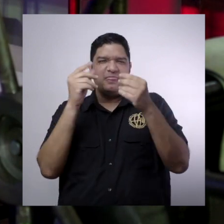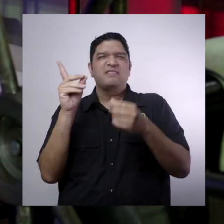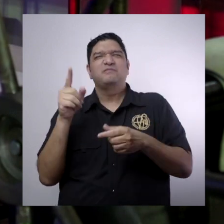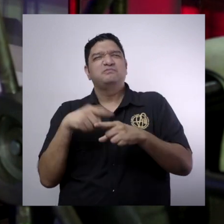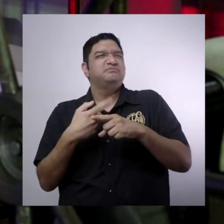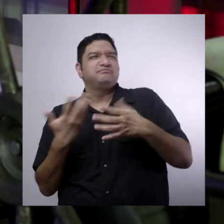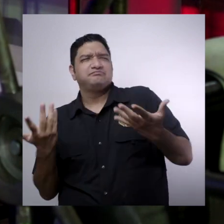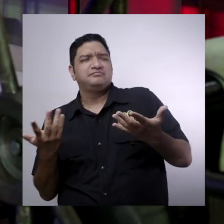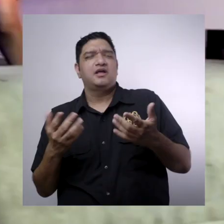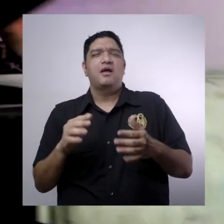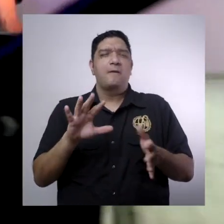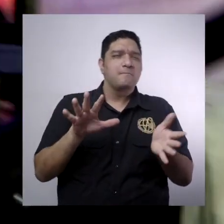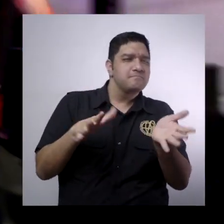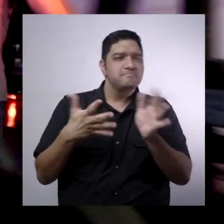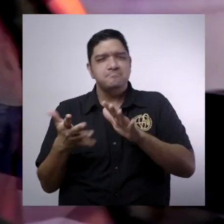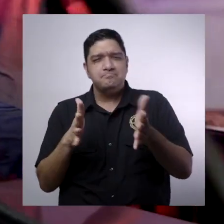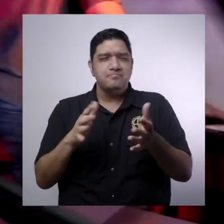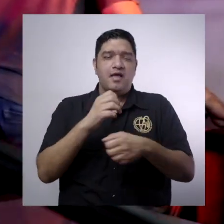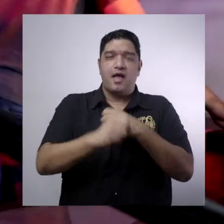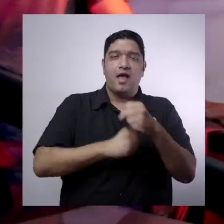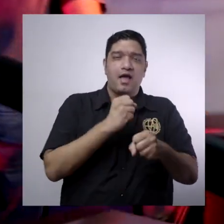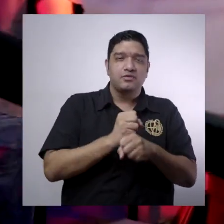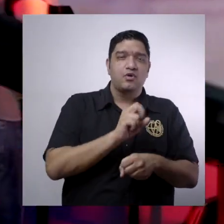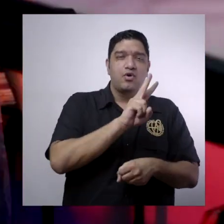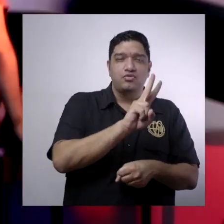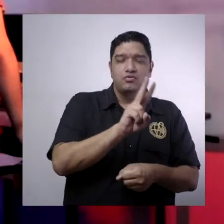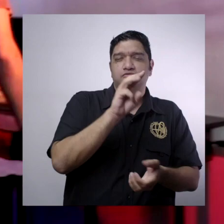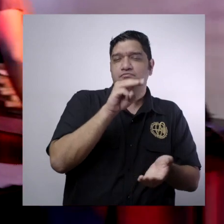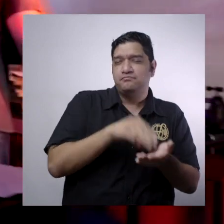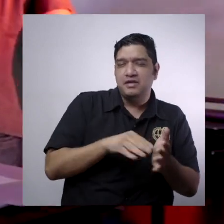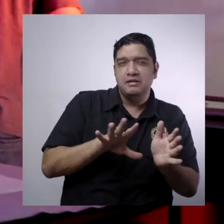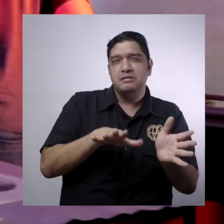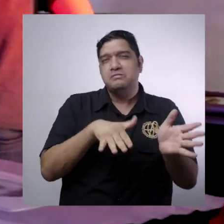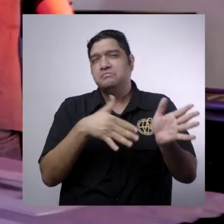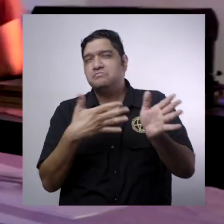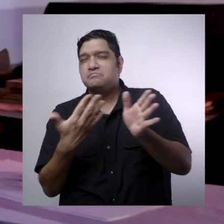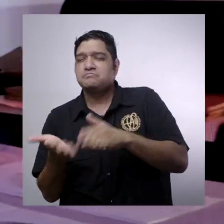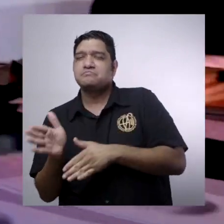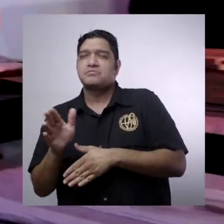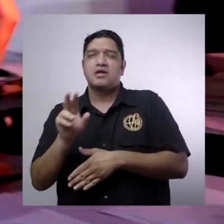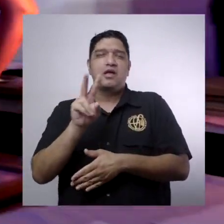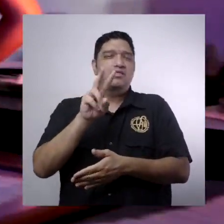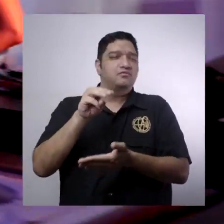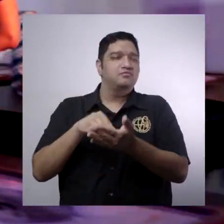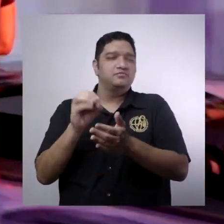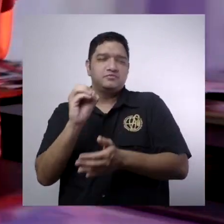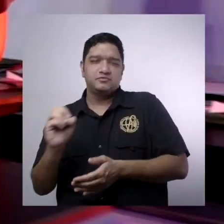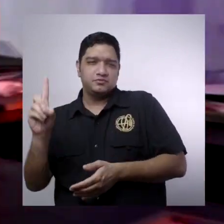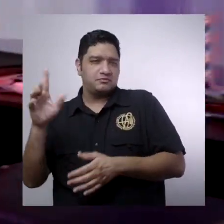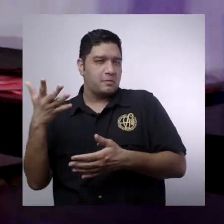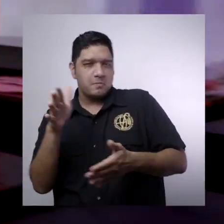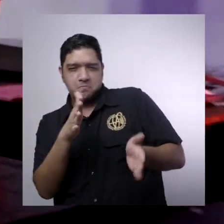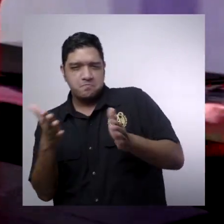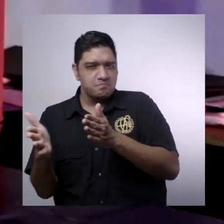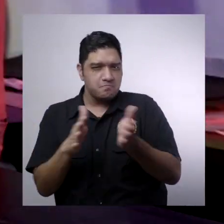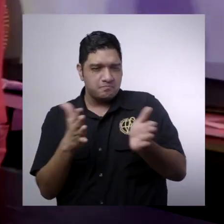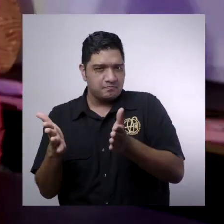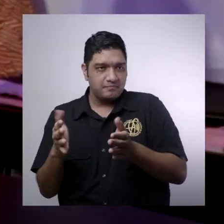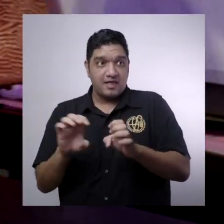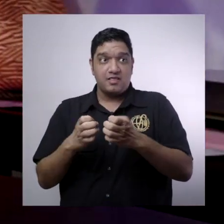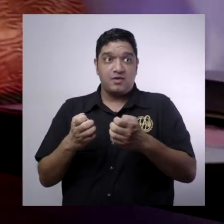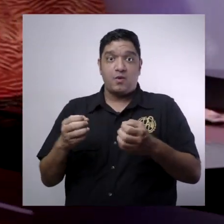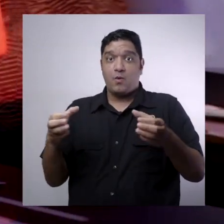2000-2001. Conocí a un grupo de amigos con quienes conformamos el grupo La